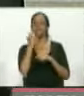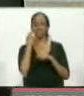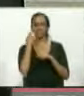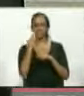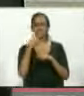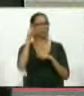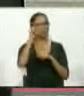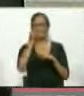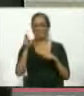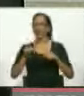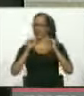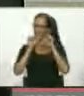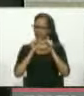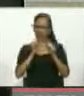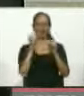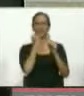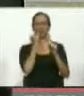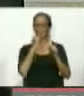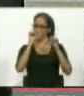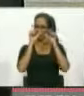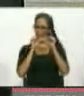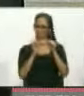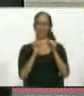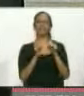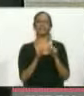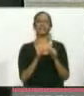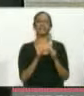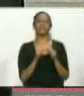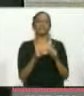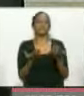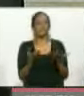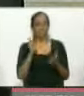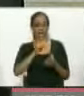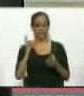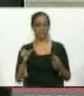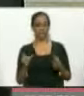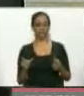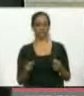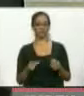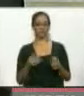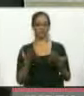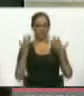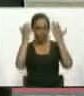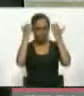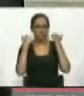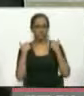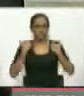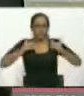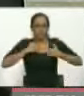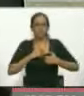que la gente sigue manifestando pero además que la gente inclusive se disfraza